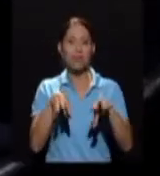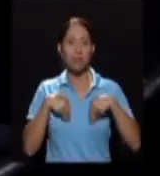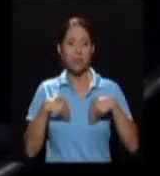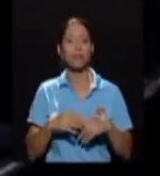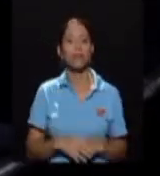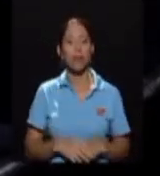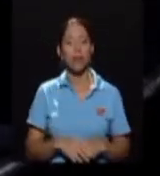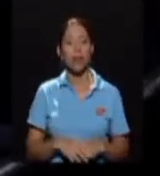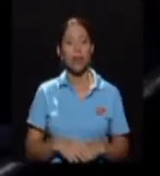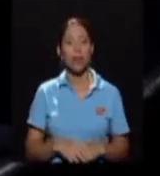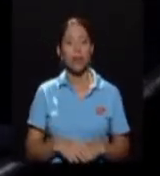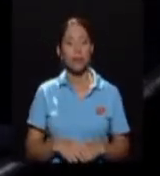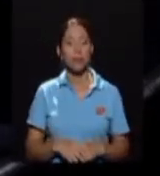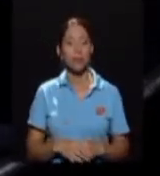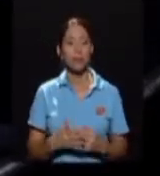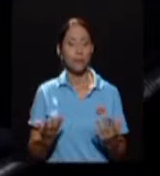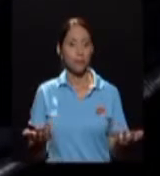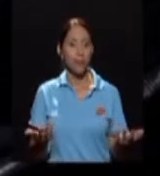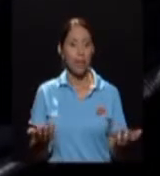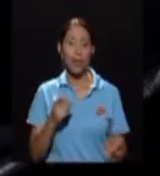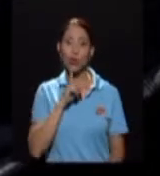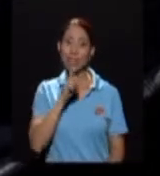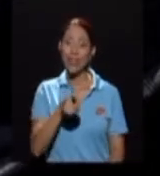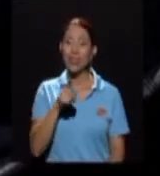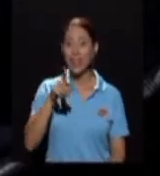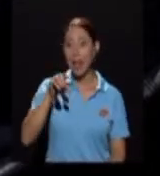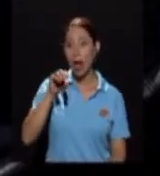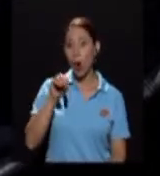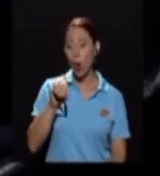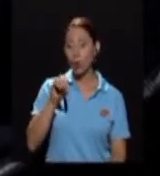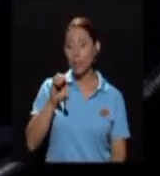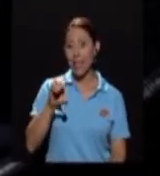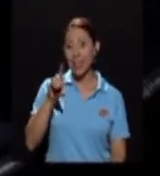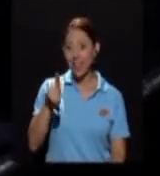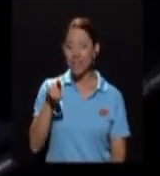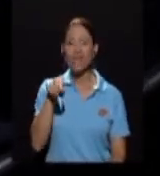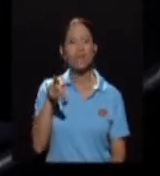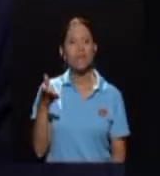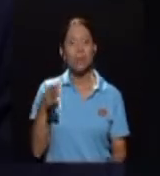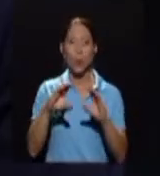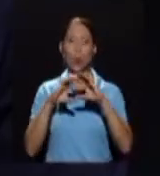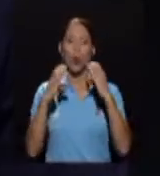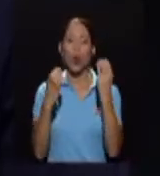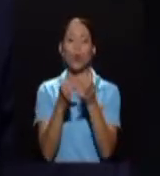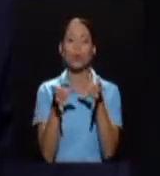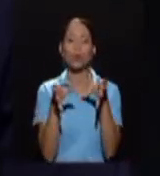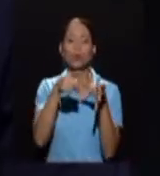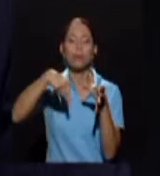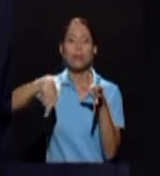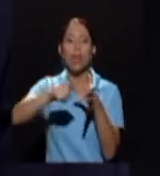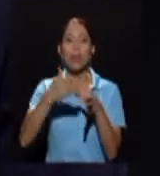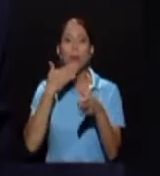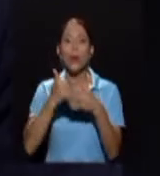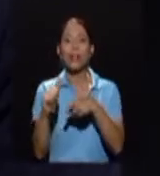es que la OCDE es un club de buenas prácticas.